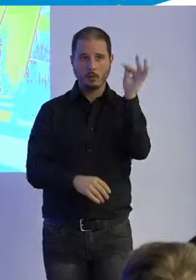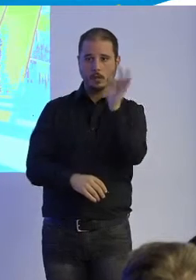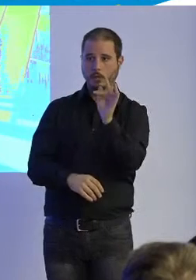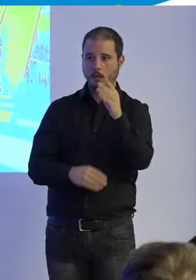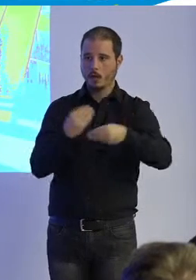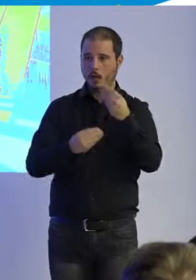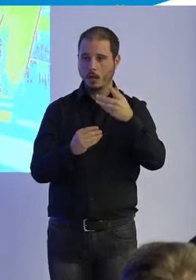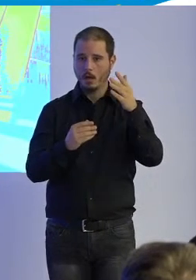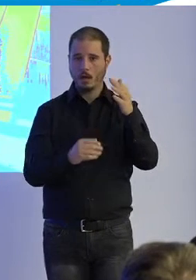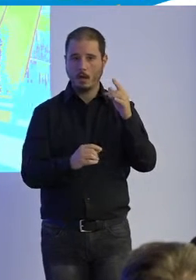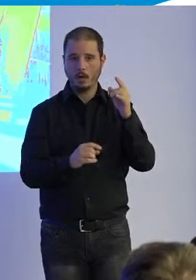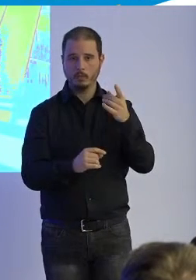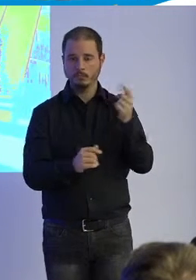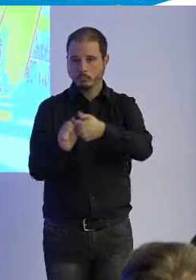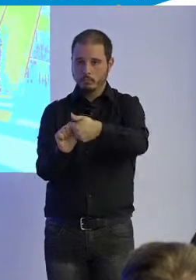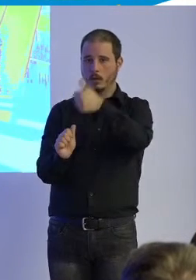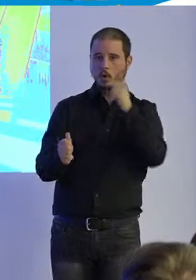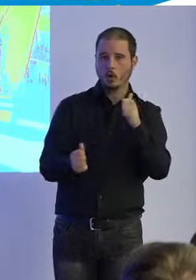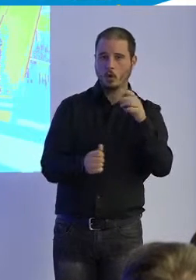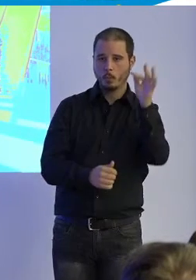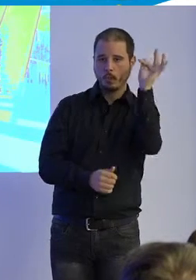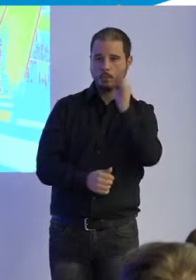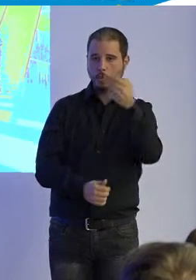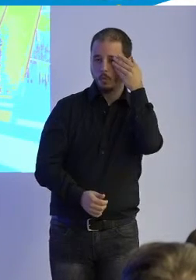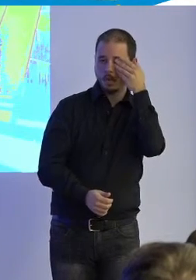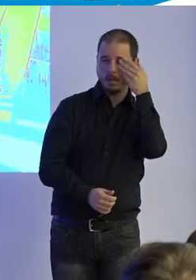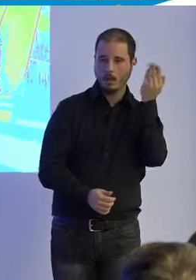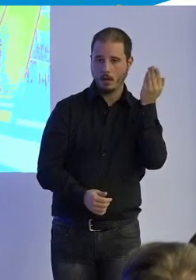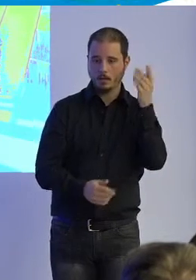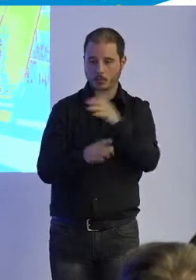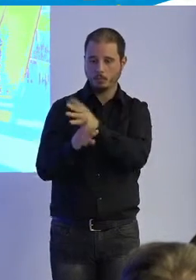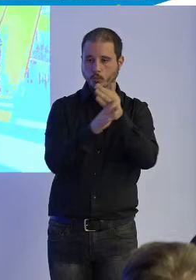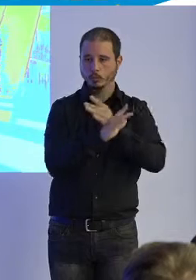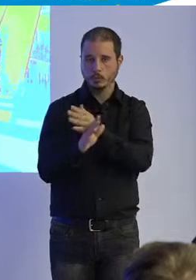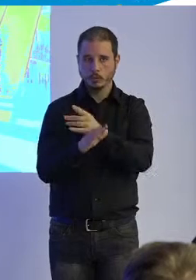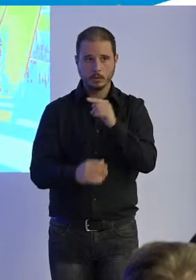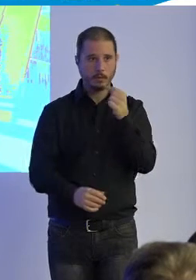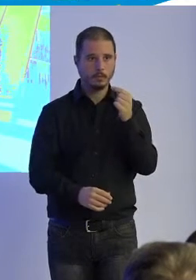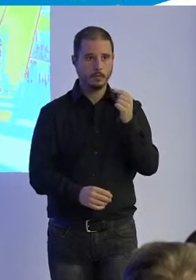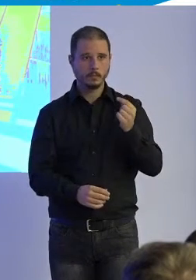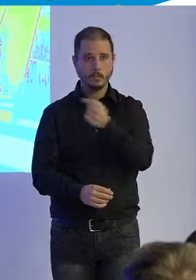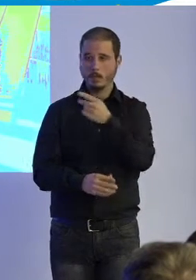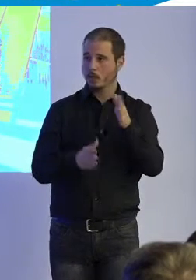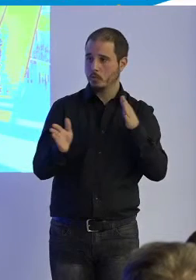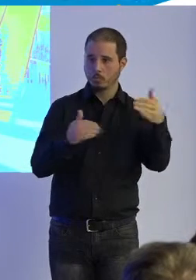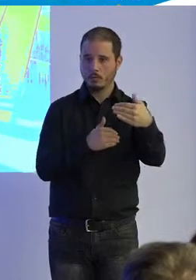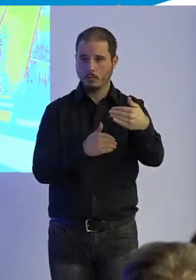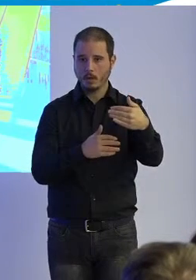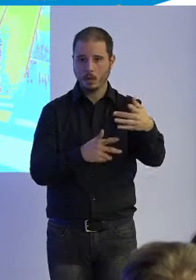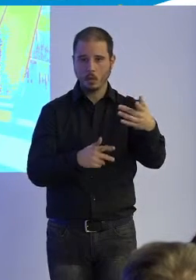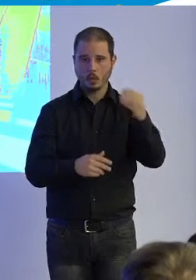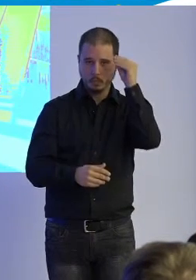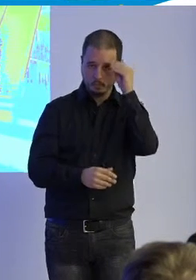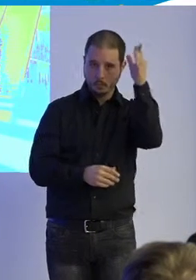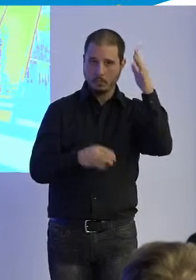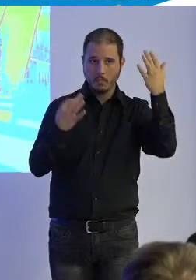una película de piratas. ¿Vale? Entonces, en este tipo de salas, y esto es una sala de realidad virtual estándar, podemos pintar